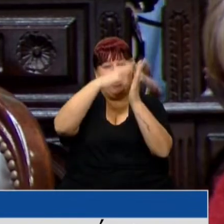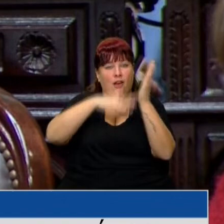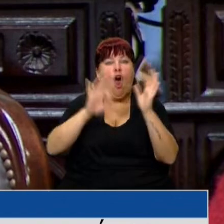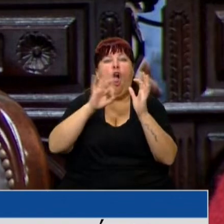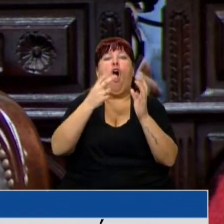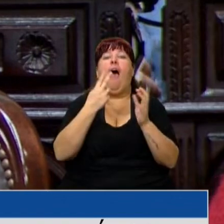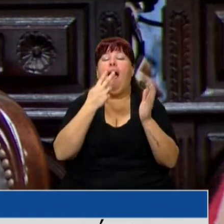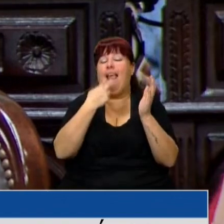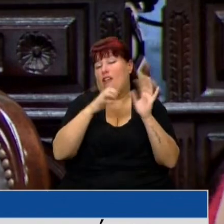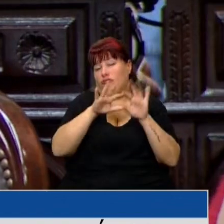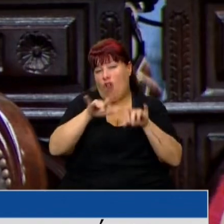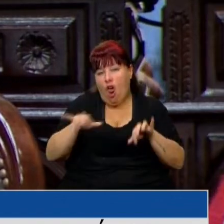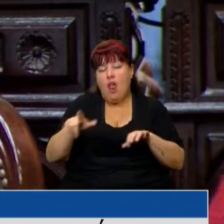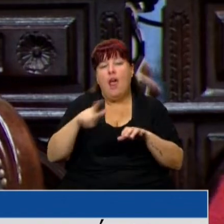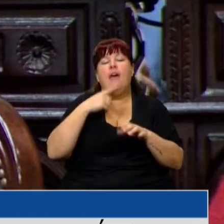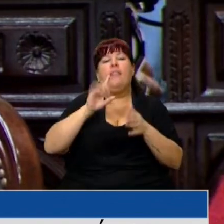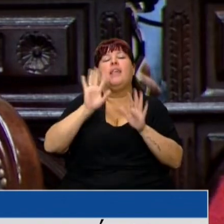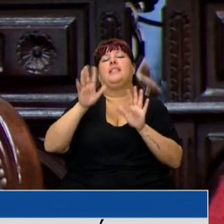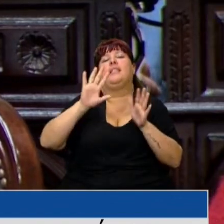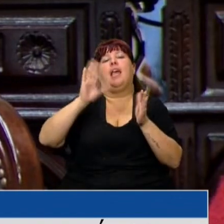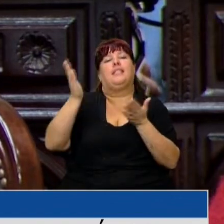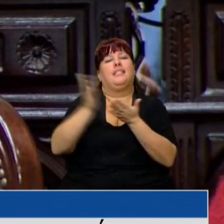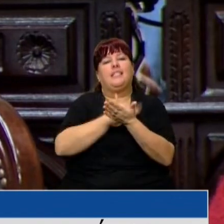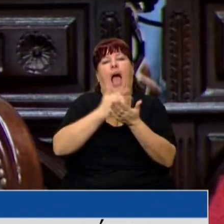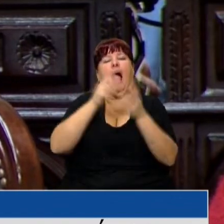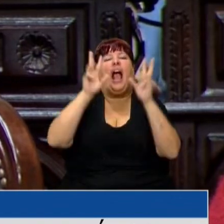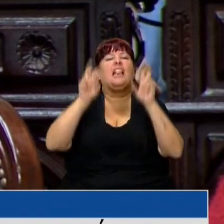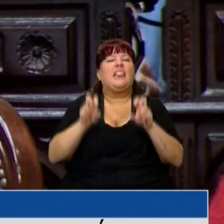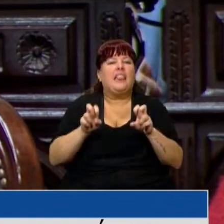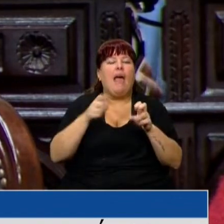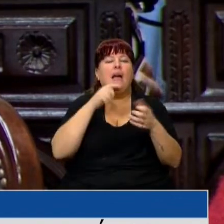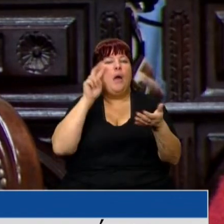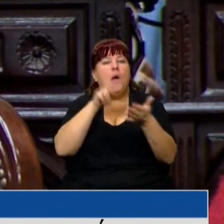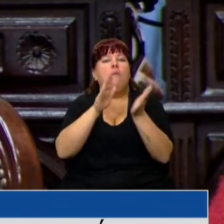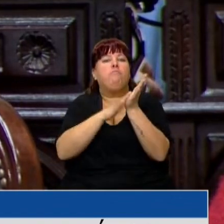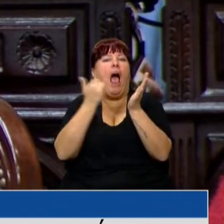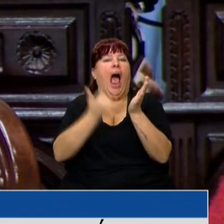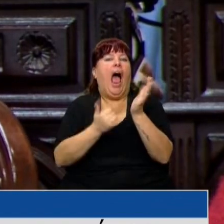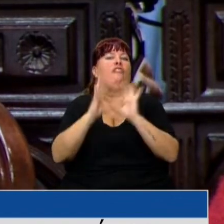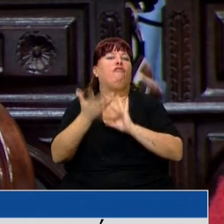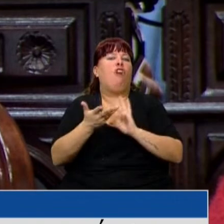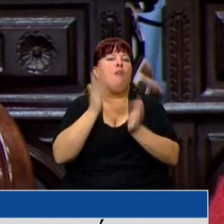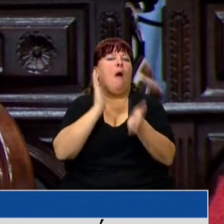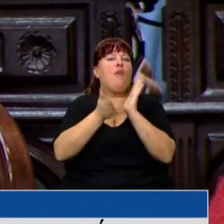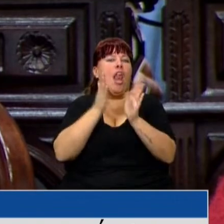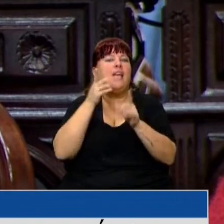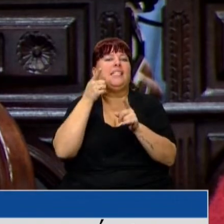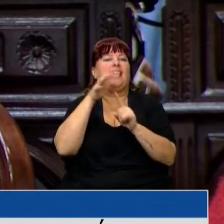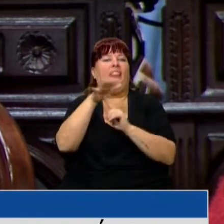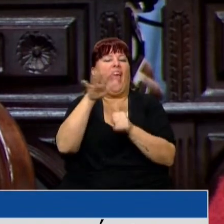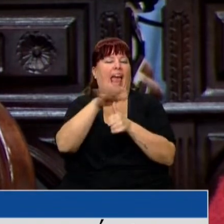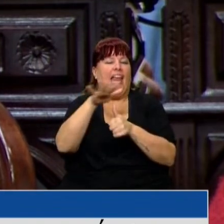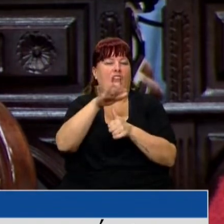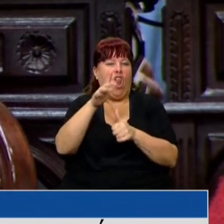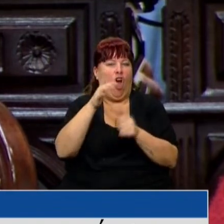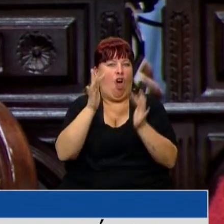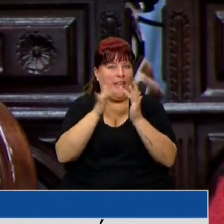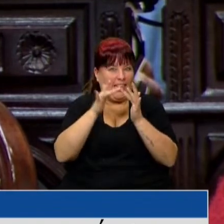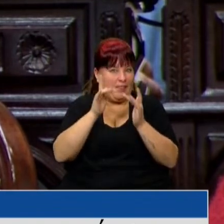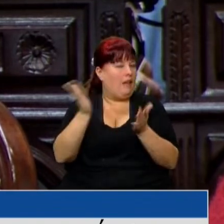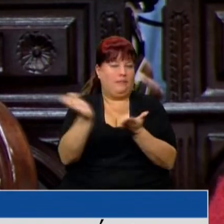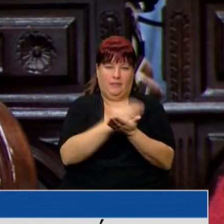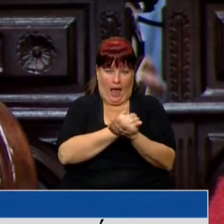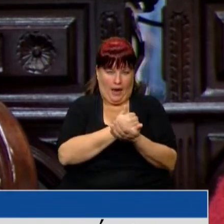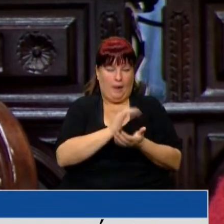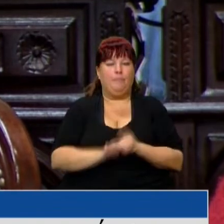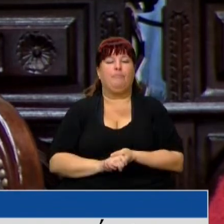o electrónica, la supresión de contenidos que constituyan un ejercicio de la violencia de género digital.